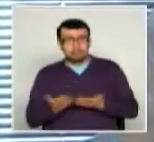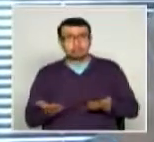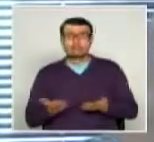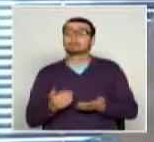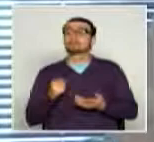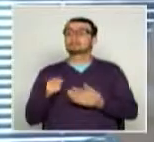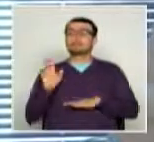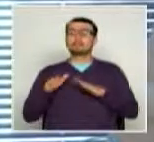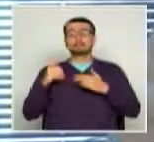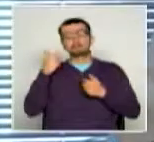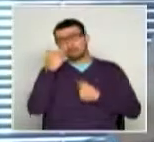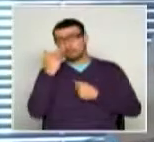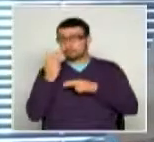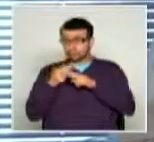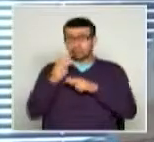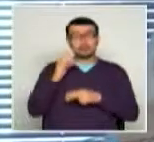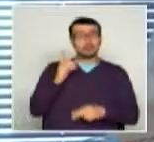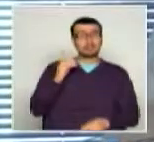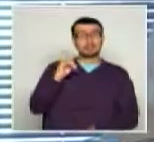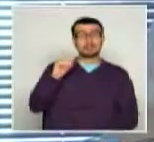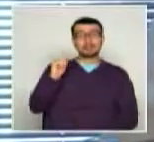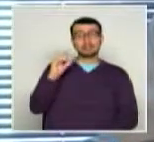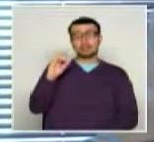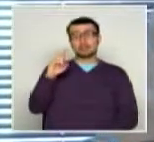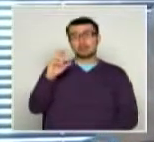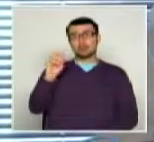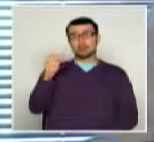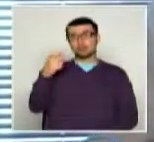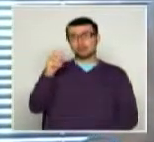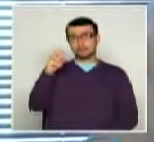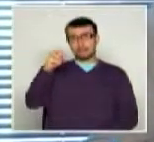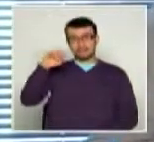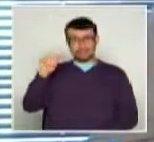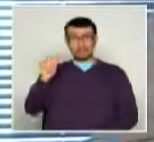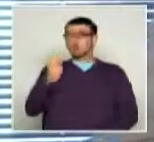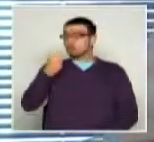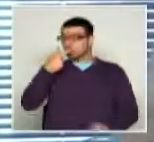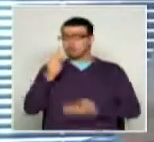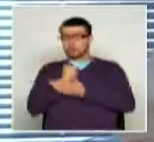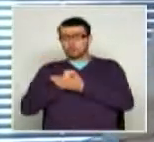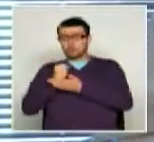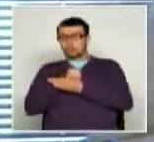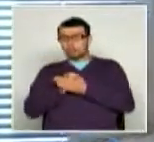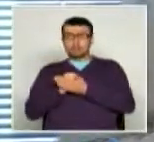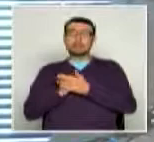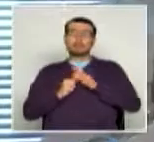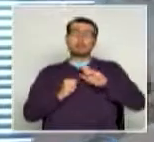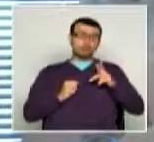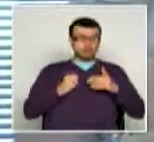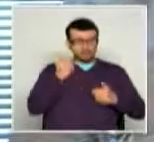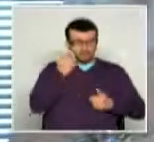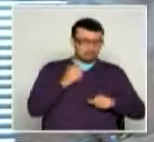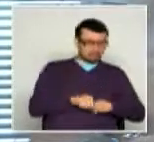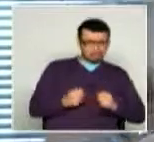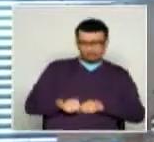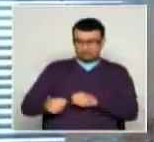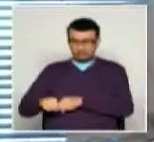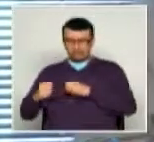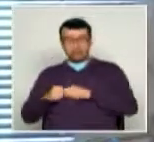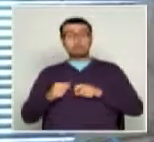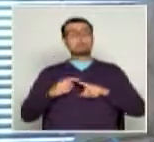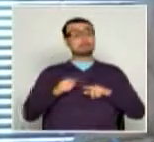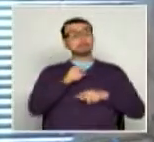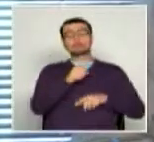iatrogenia, haciendo unos síntomas, otras características distintas a esa enfermedad, pero su médico de